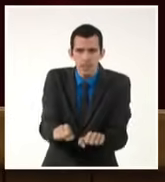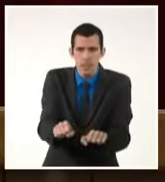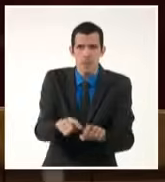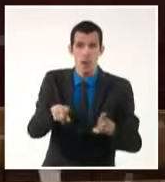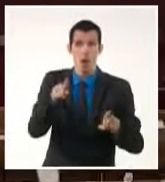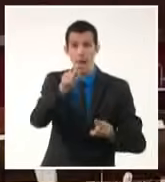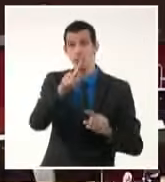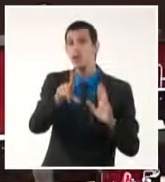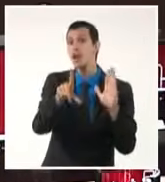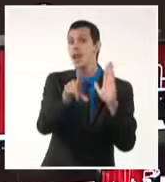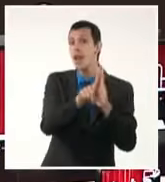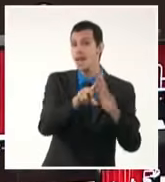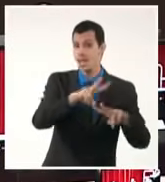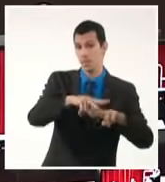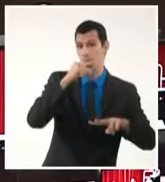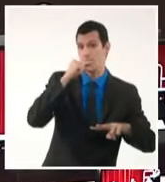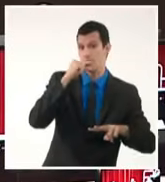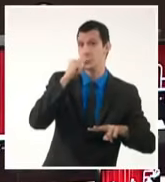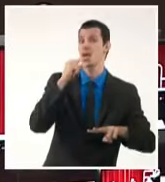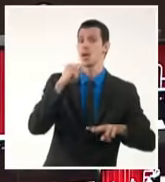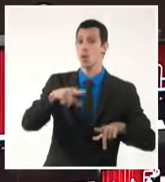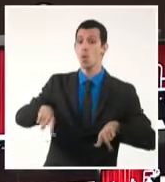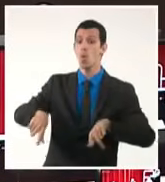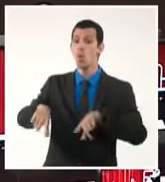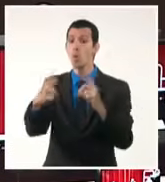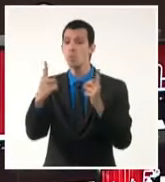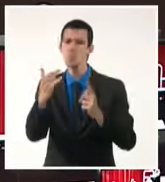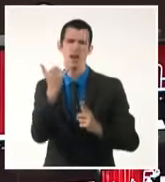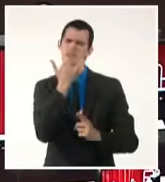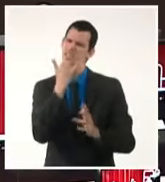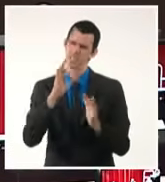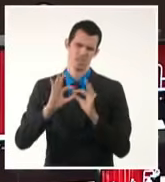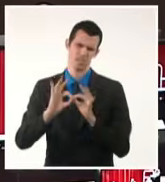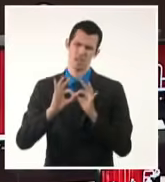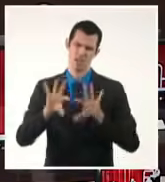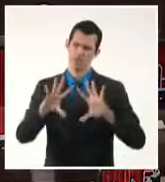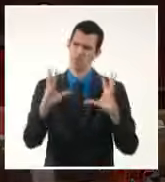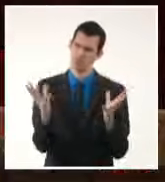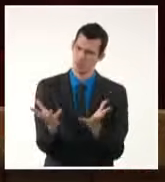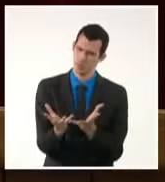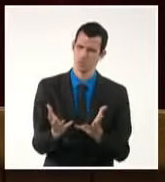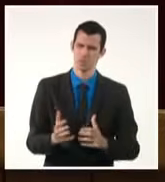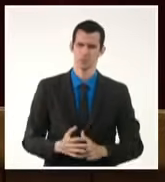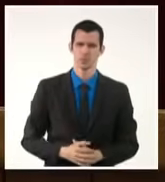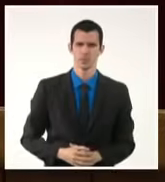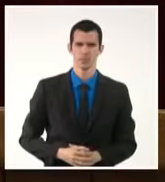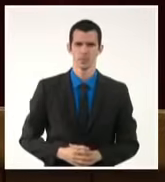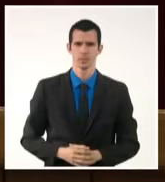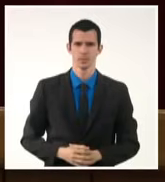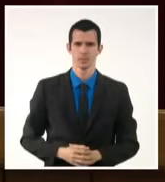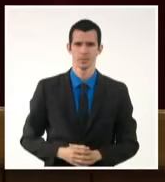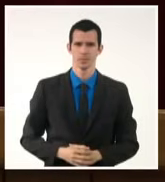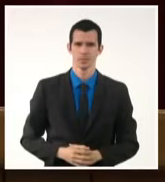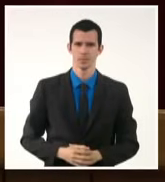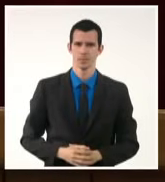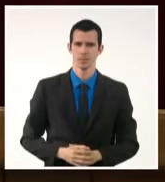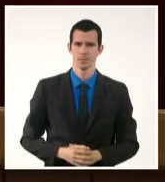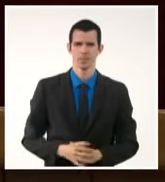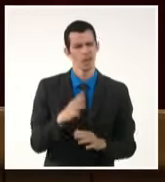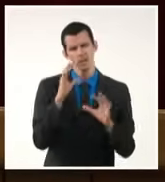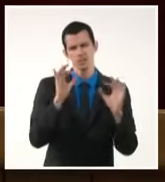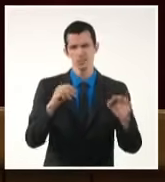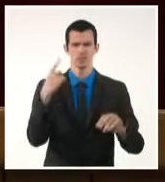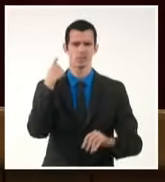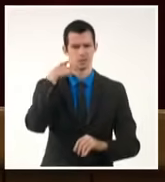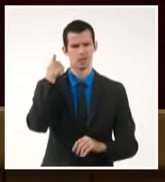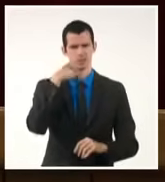cumplido. A pesar de esas irrefutables evidencias de absoluta prepotencia imperial, no faltan